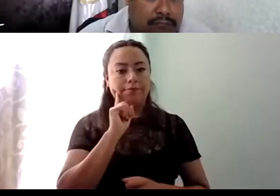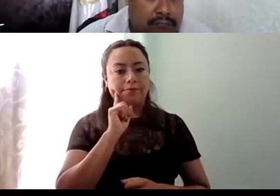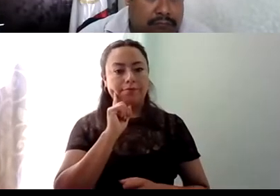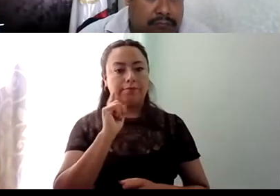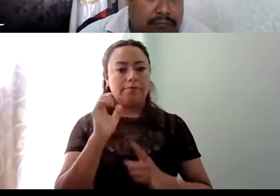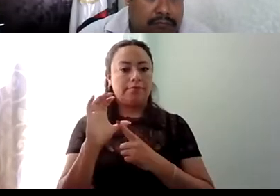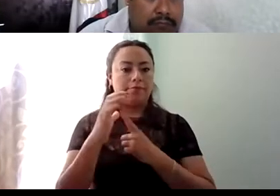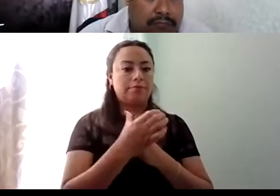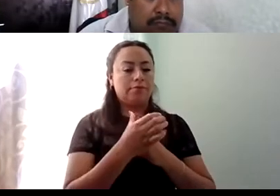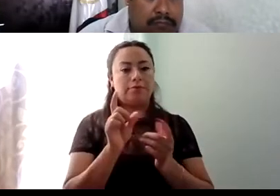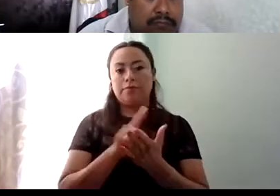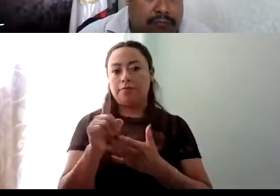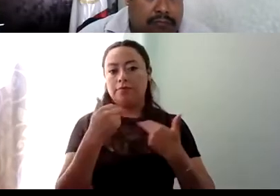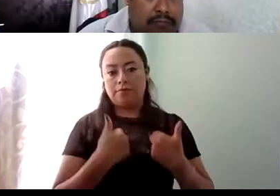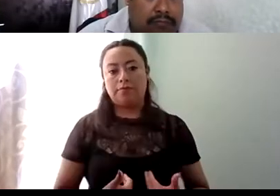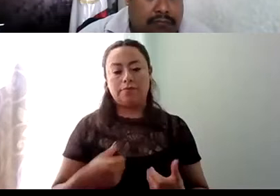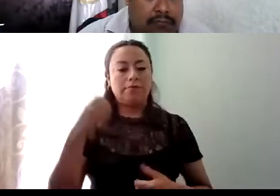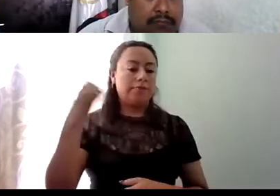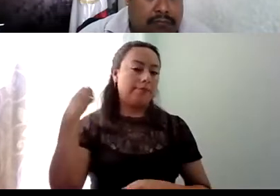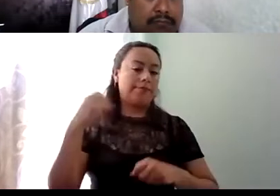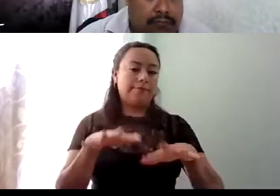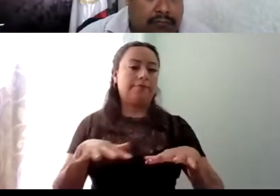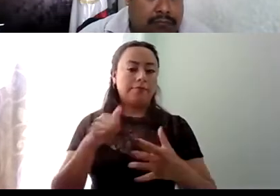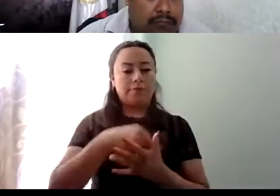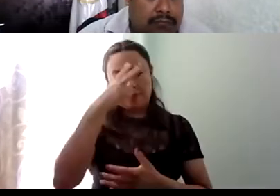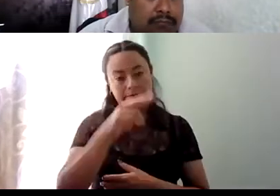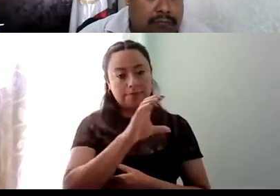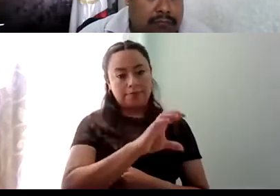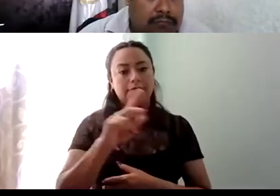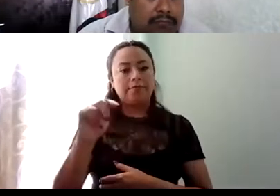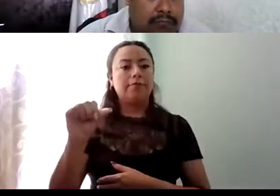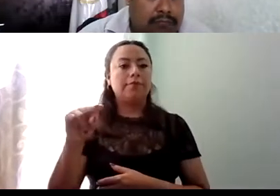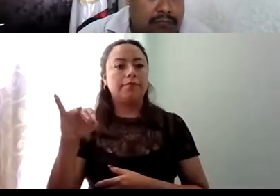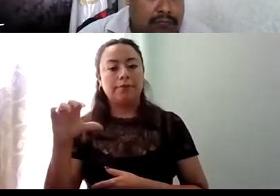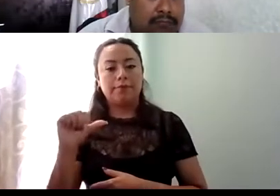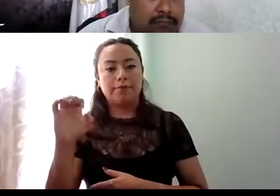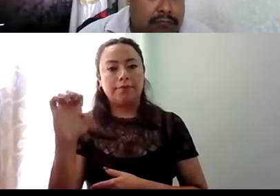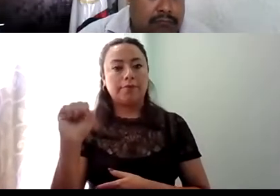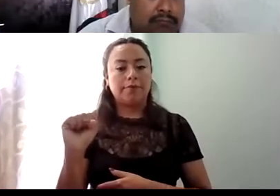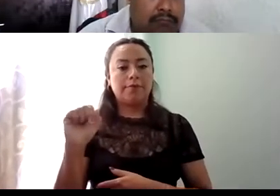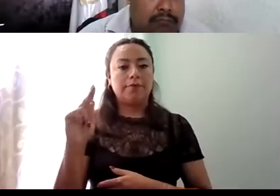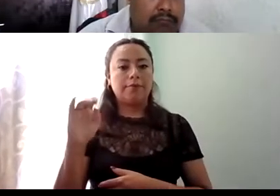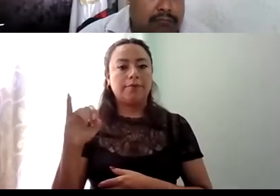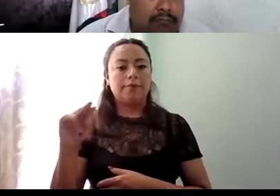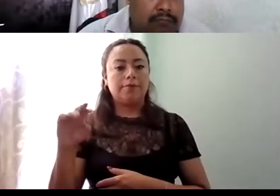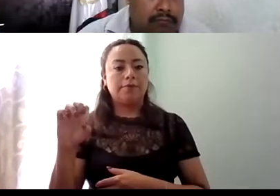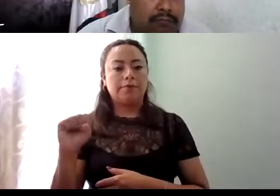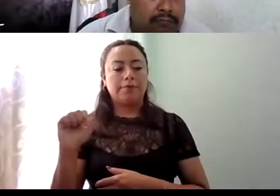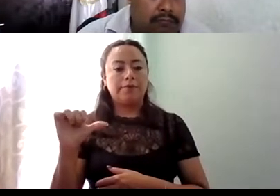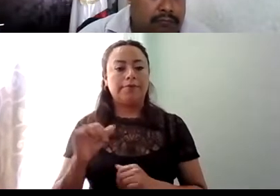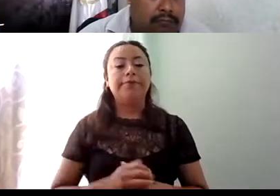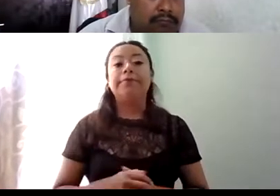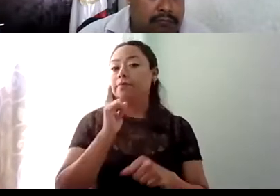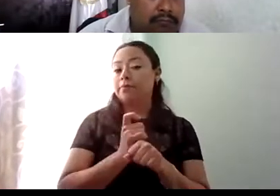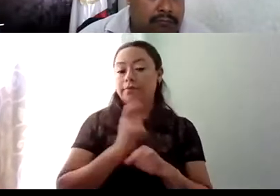Derechos Humanos del Congreso de la Ciudad de México a la ciudadana Tania Espinosa Sánchez. Primero, la entrevista será pública